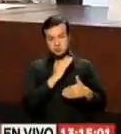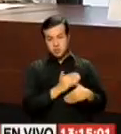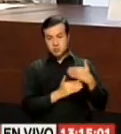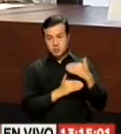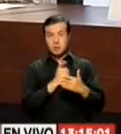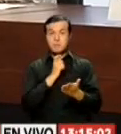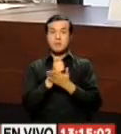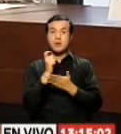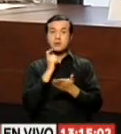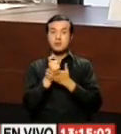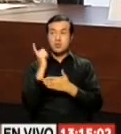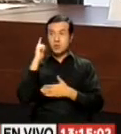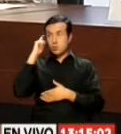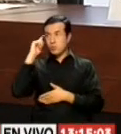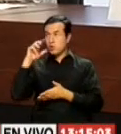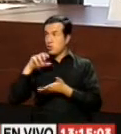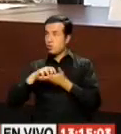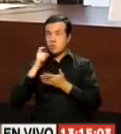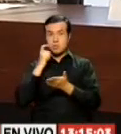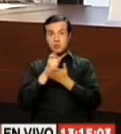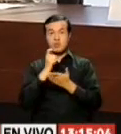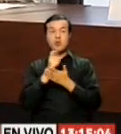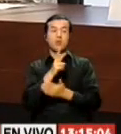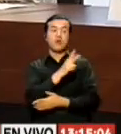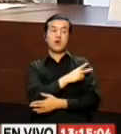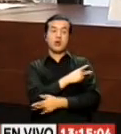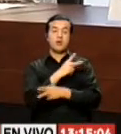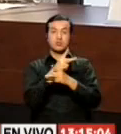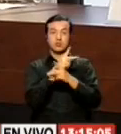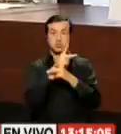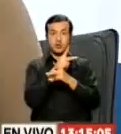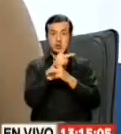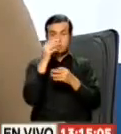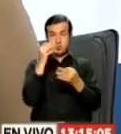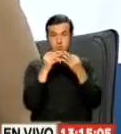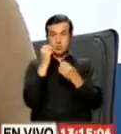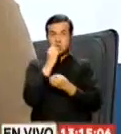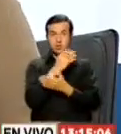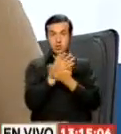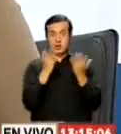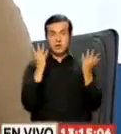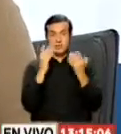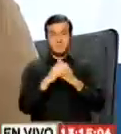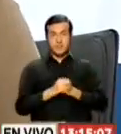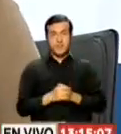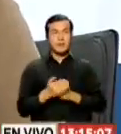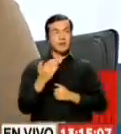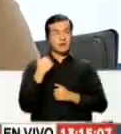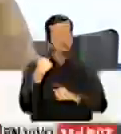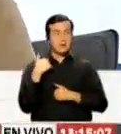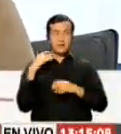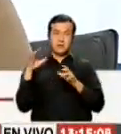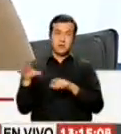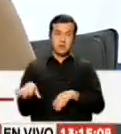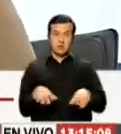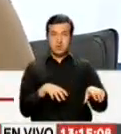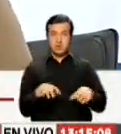de persecución desde el Estado, detalla la vocal de la Judicatura, Angélica Porras. Ha tenido coordinación